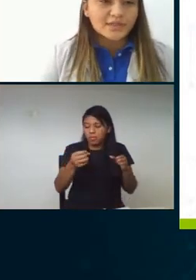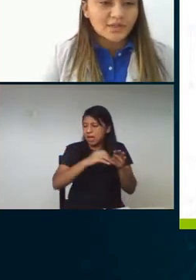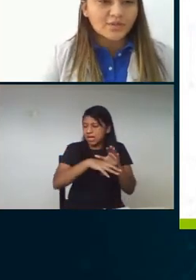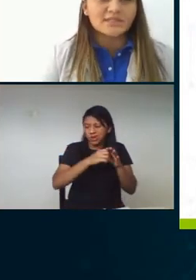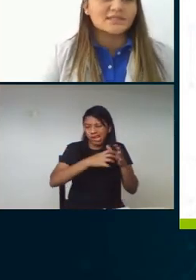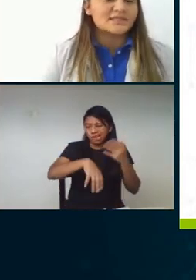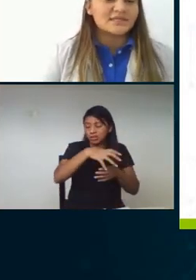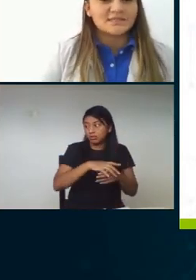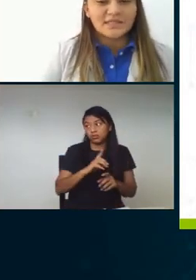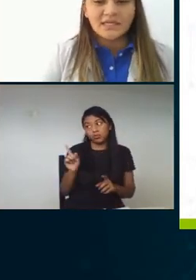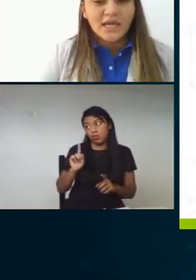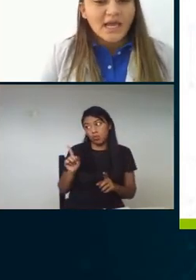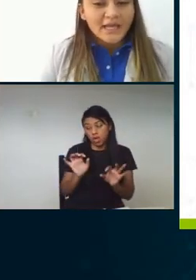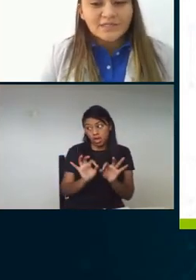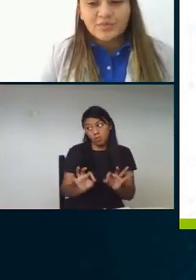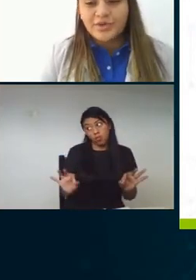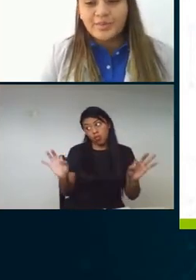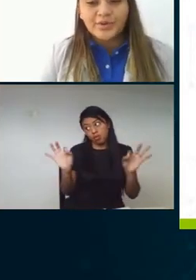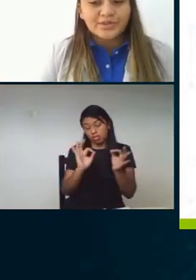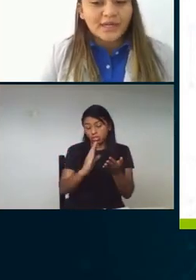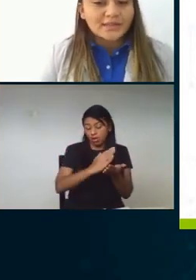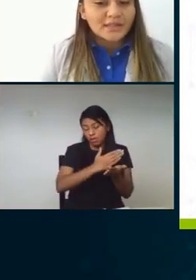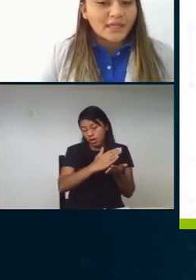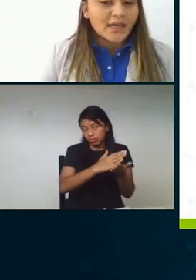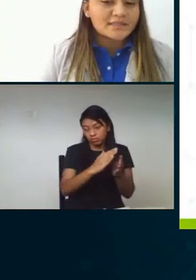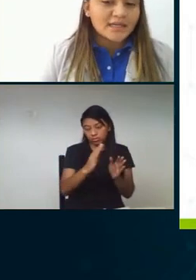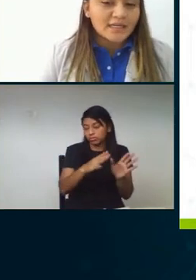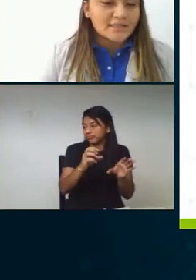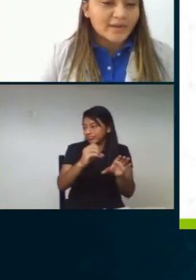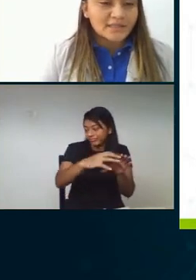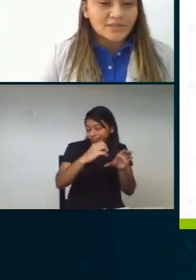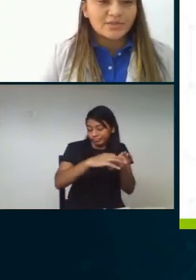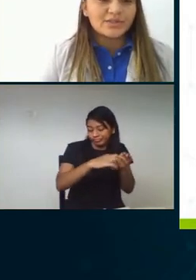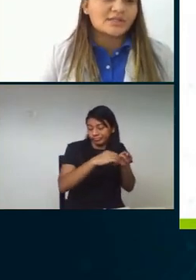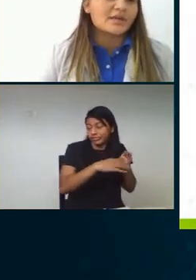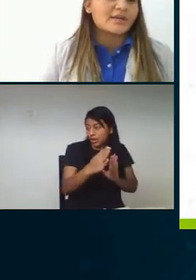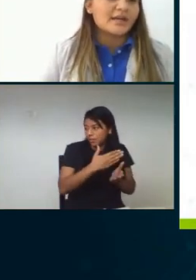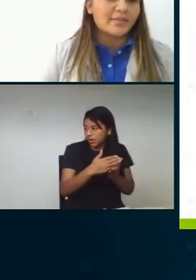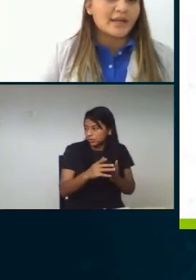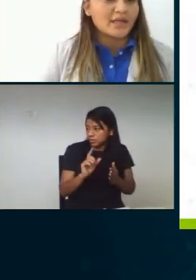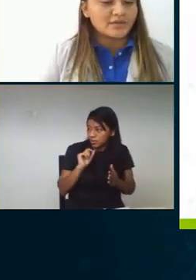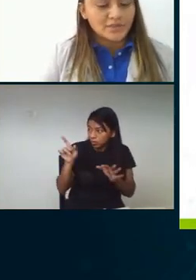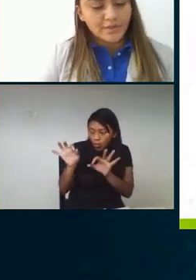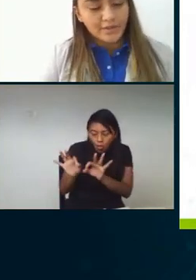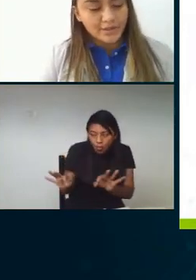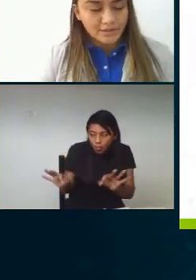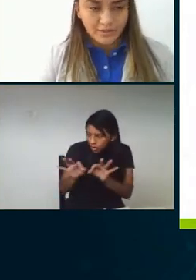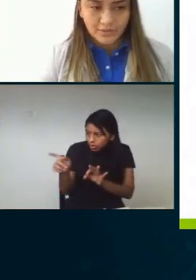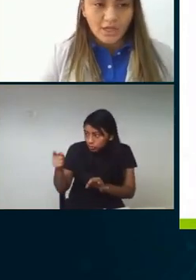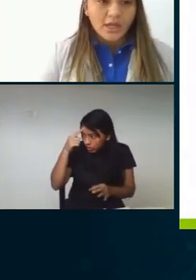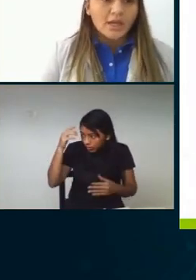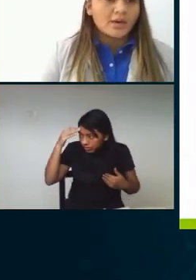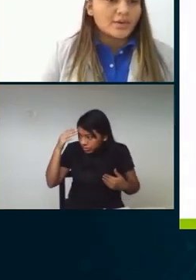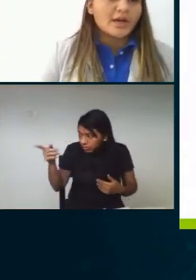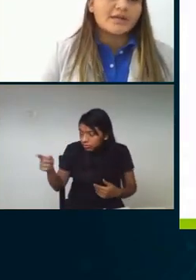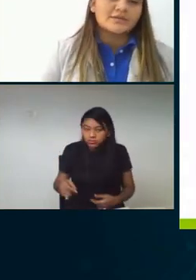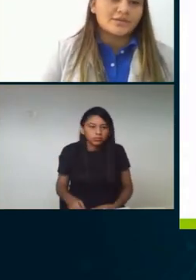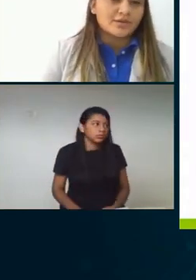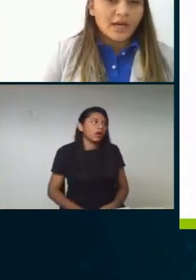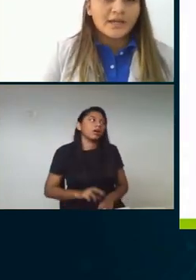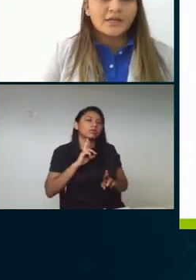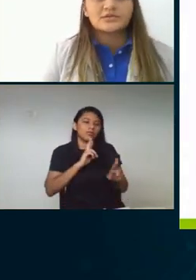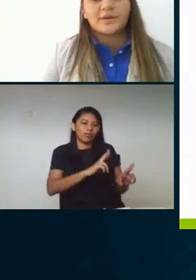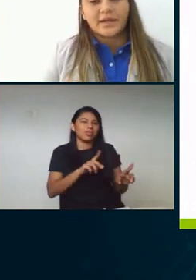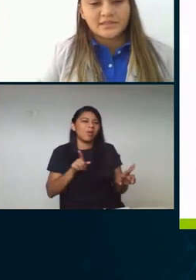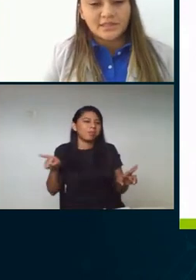las personas encuestadas decían sí, es muy importante hacer la separación, determinar para qué nos sirven los residuos orgánicos